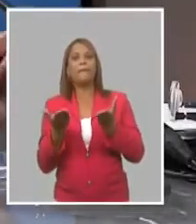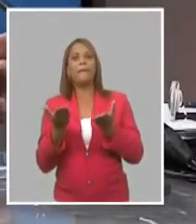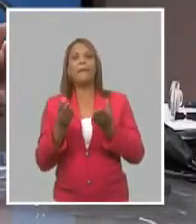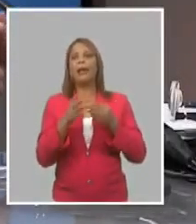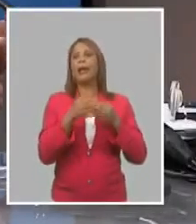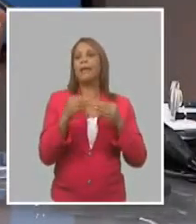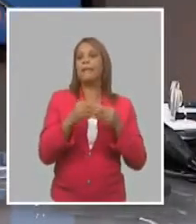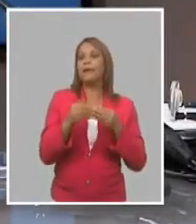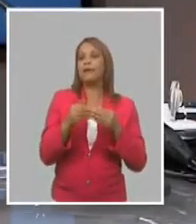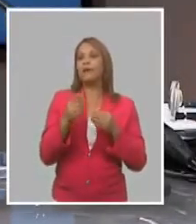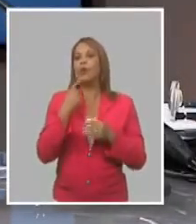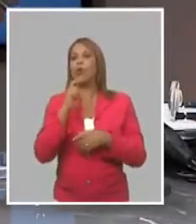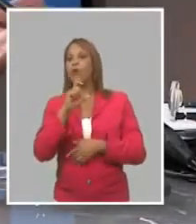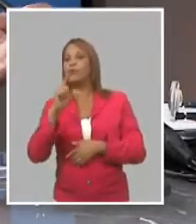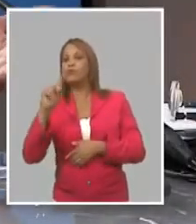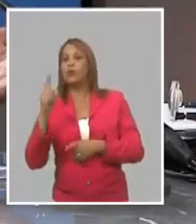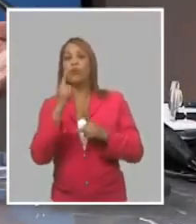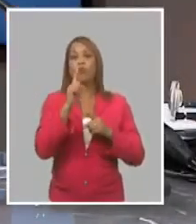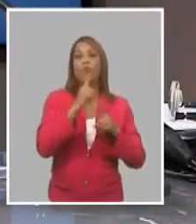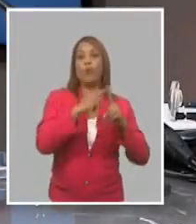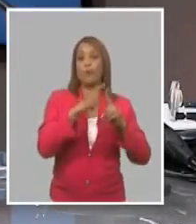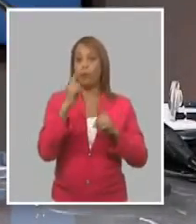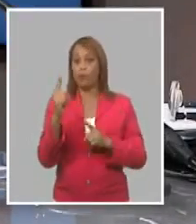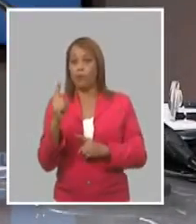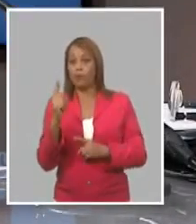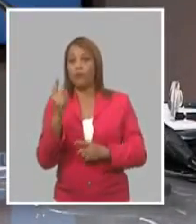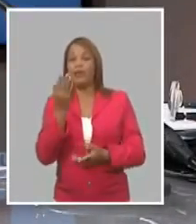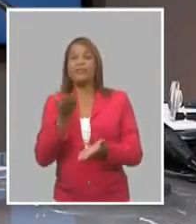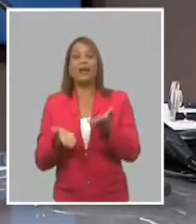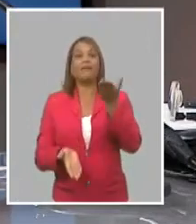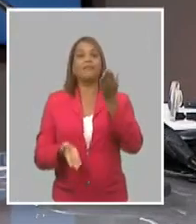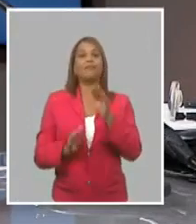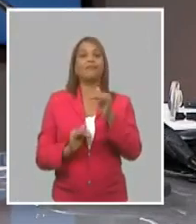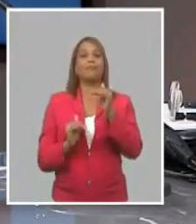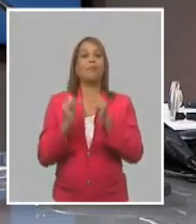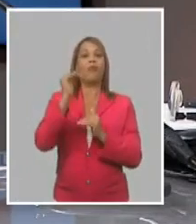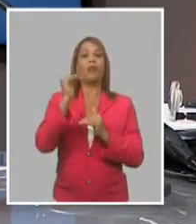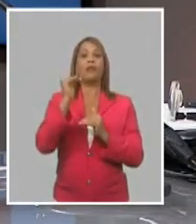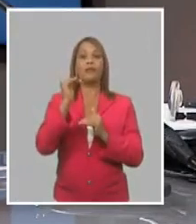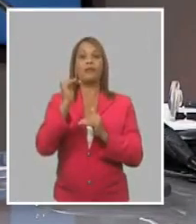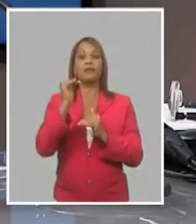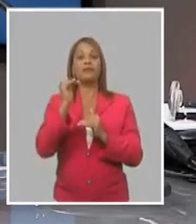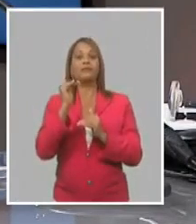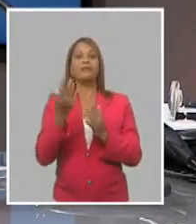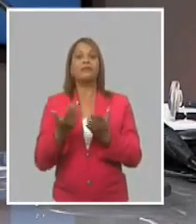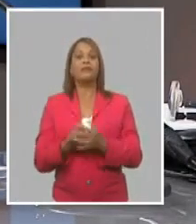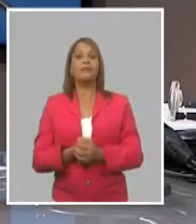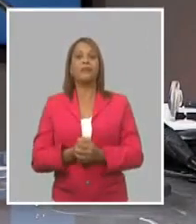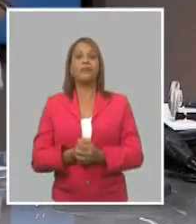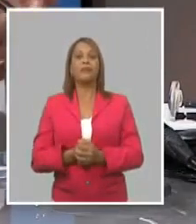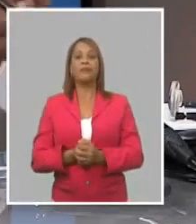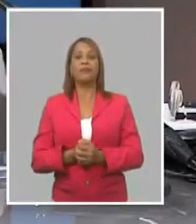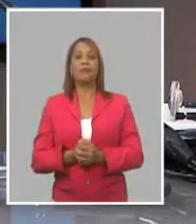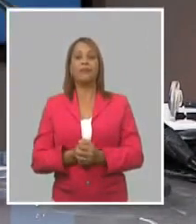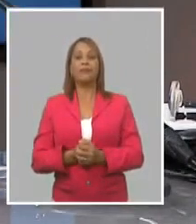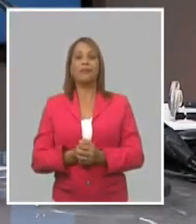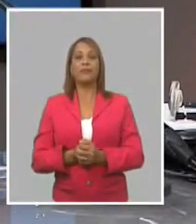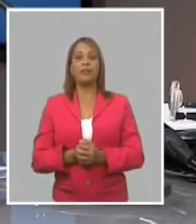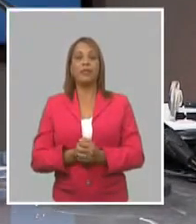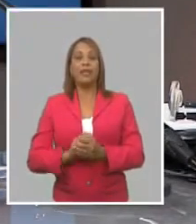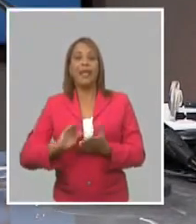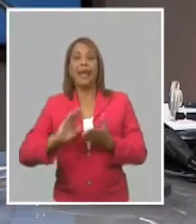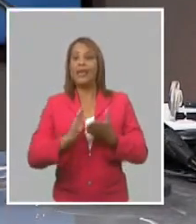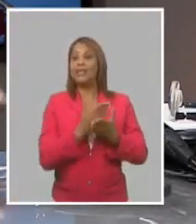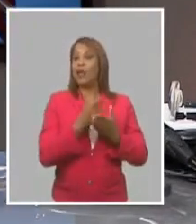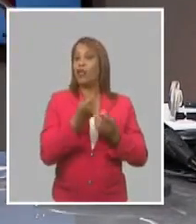el dólar, porque está uno por uno, está sobrevalorado, le ha quitado dinero a los